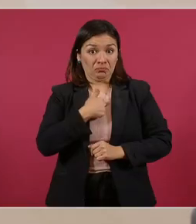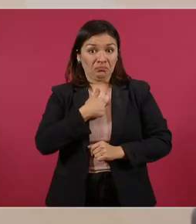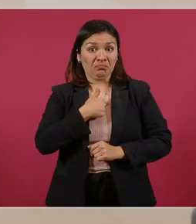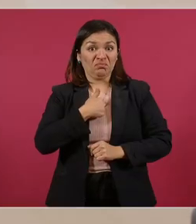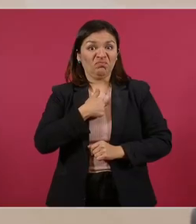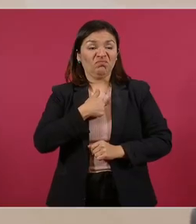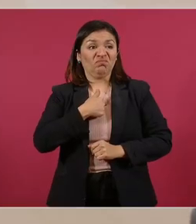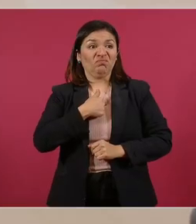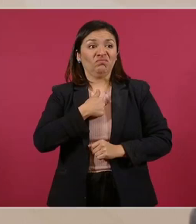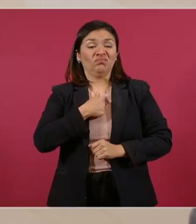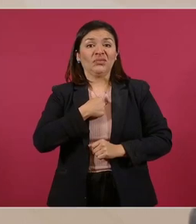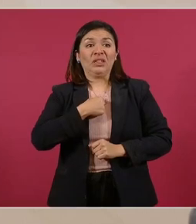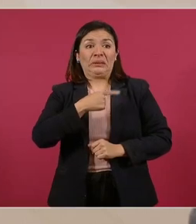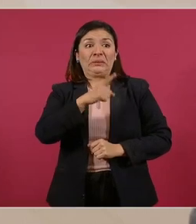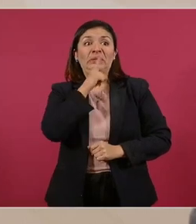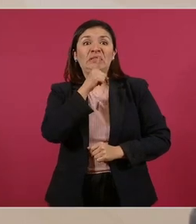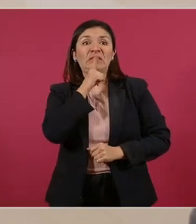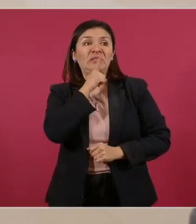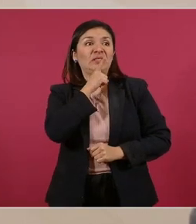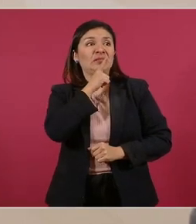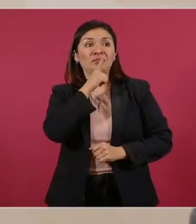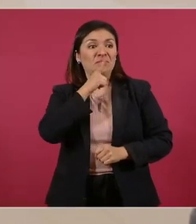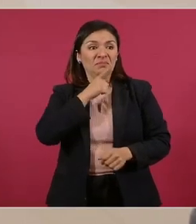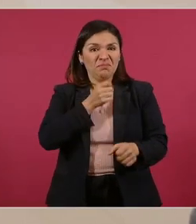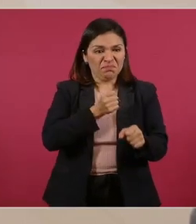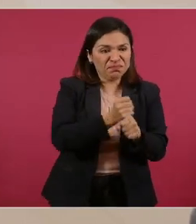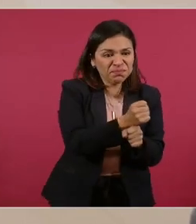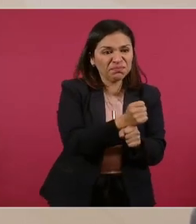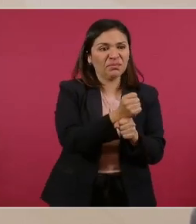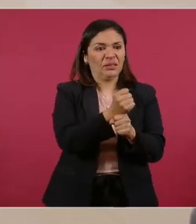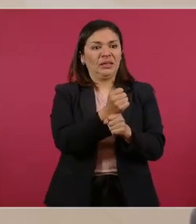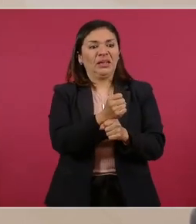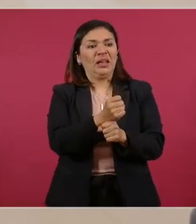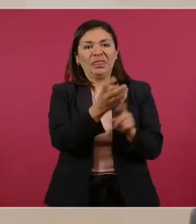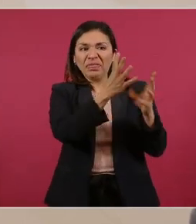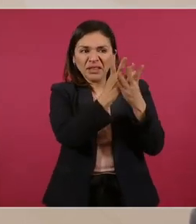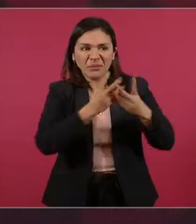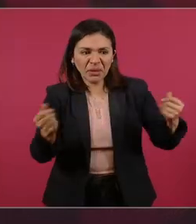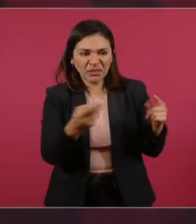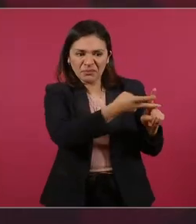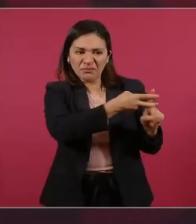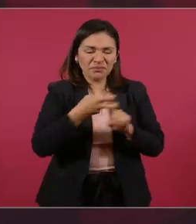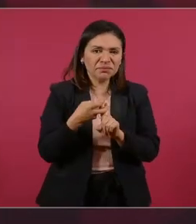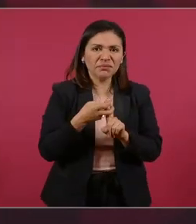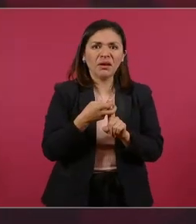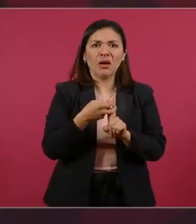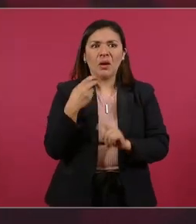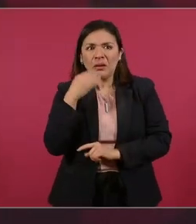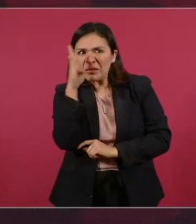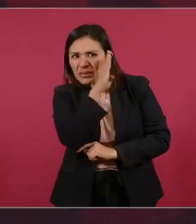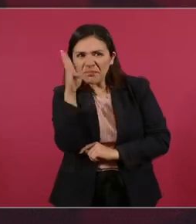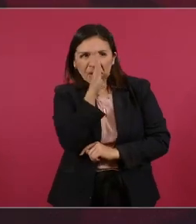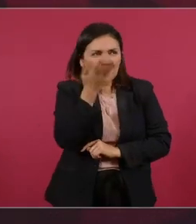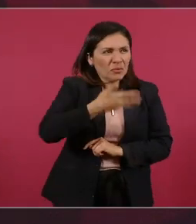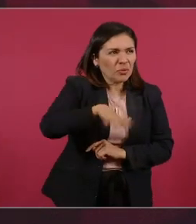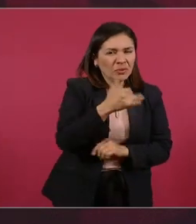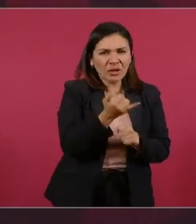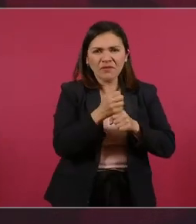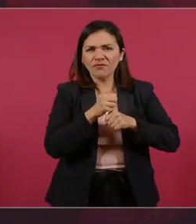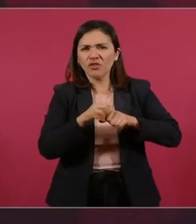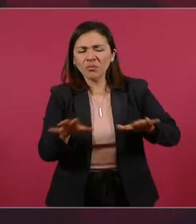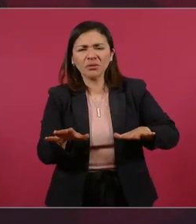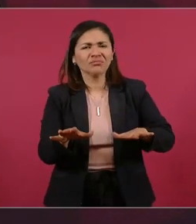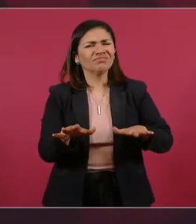reprimimos, no desaparecemos a nadie, no torturamos a nadie, no espiamos.